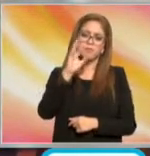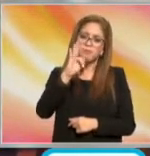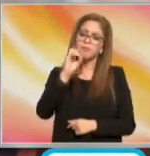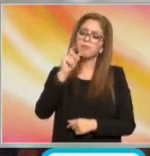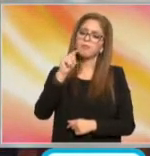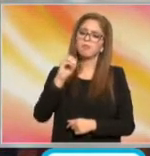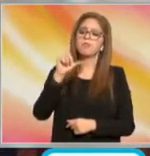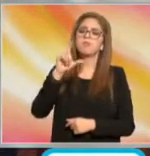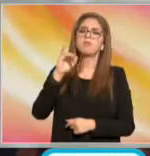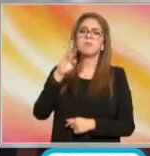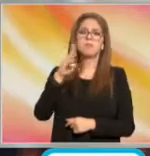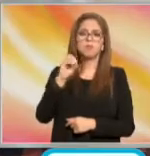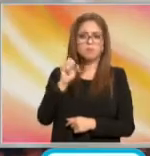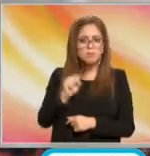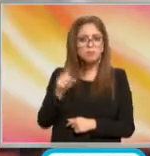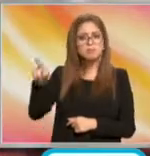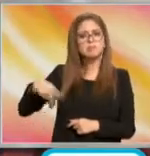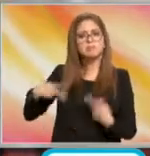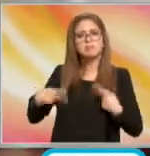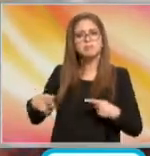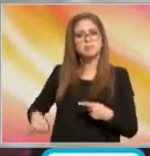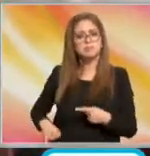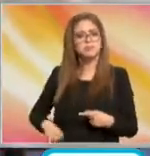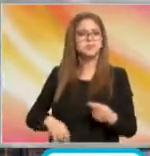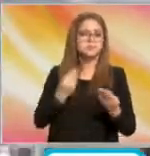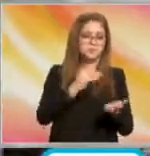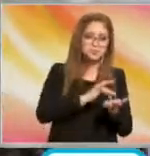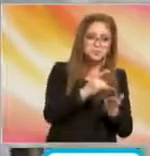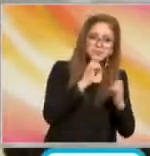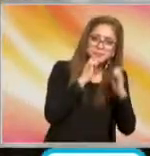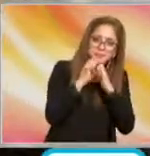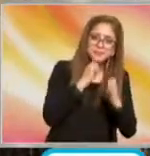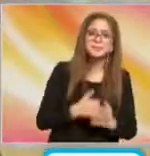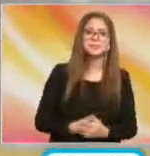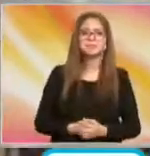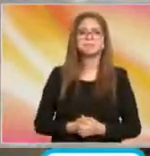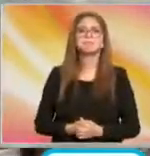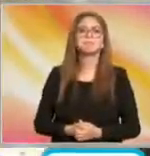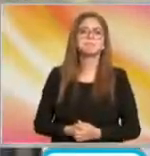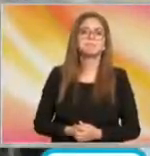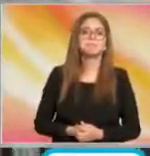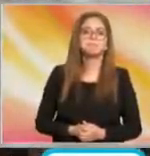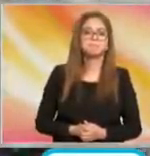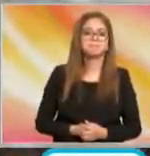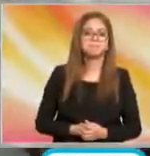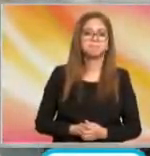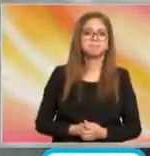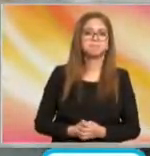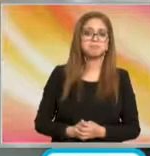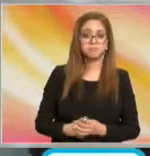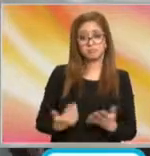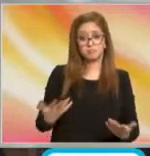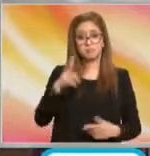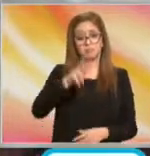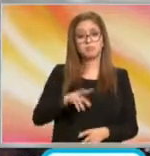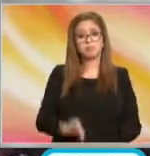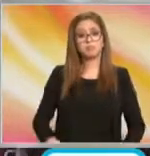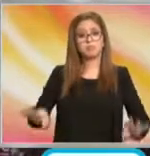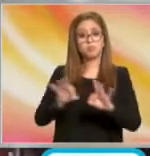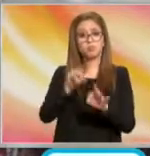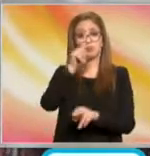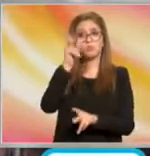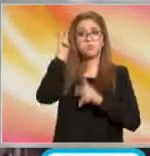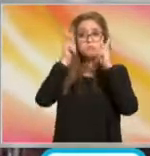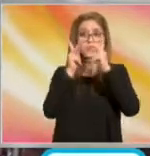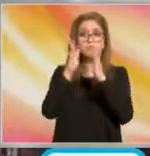tiene bastante demanda. Gracias. Siempre es útil visitar una librería, y así